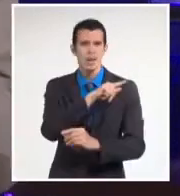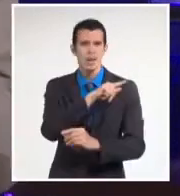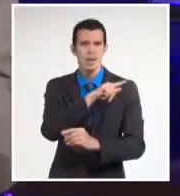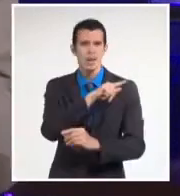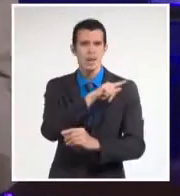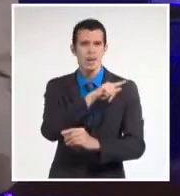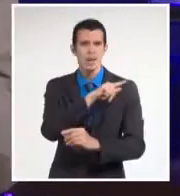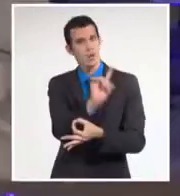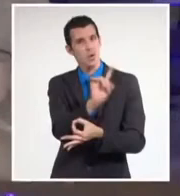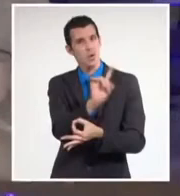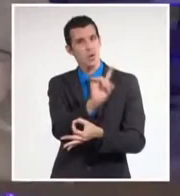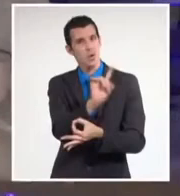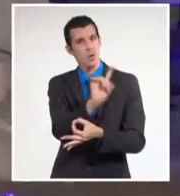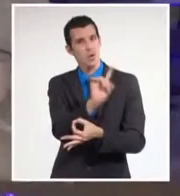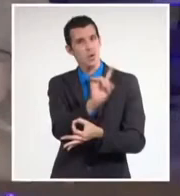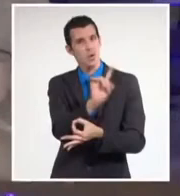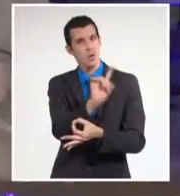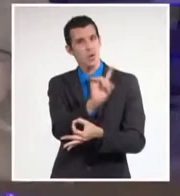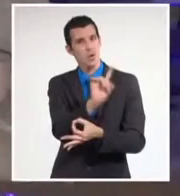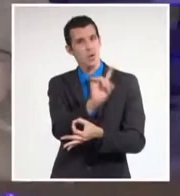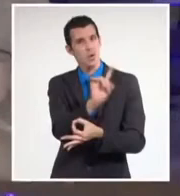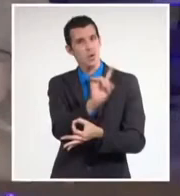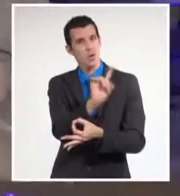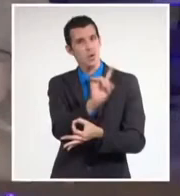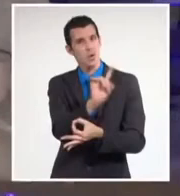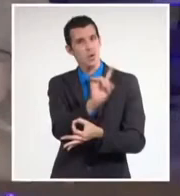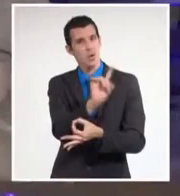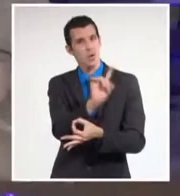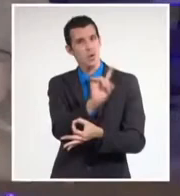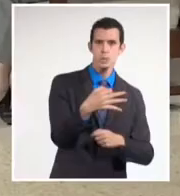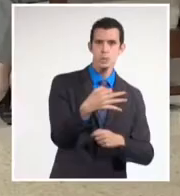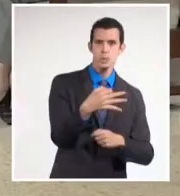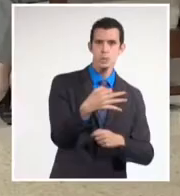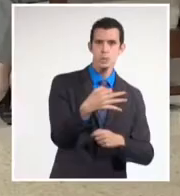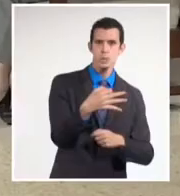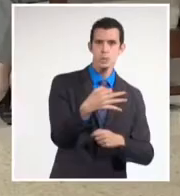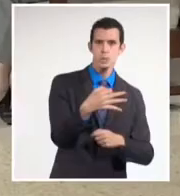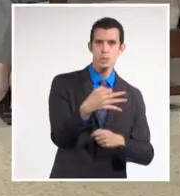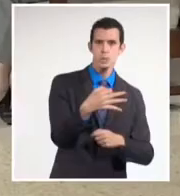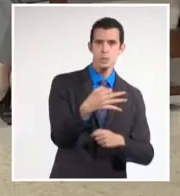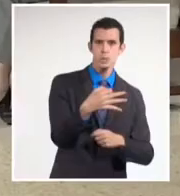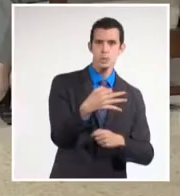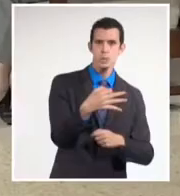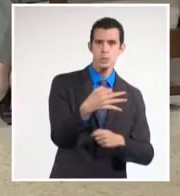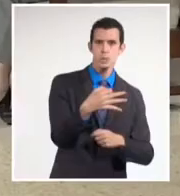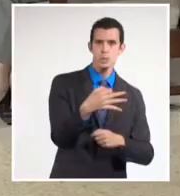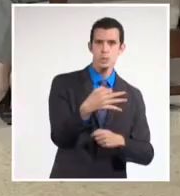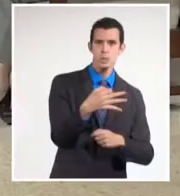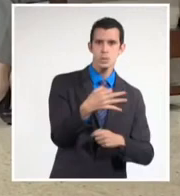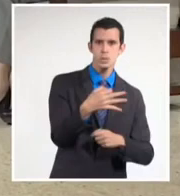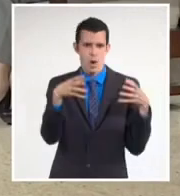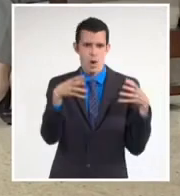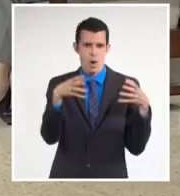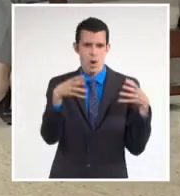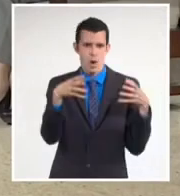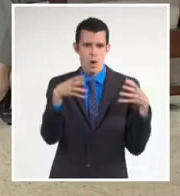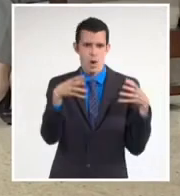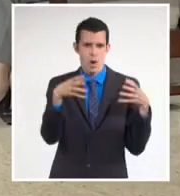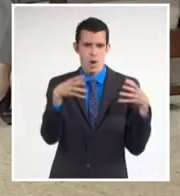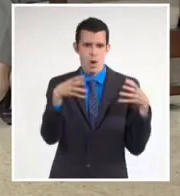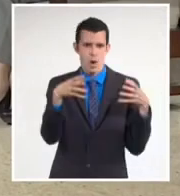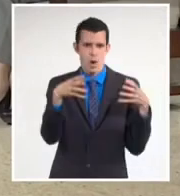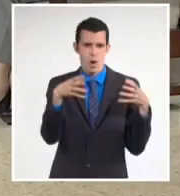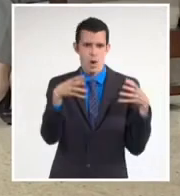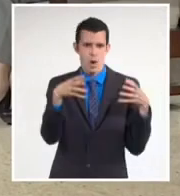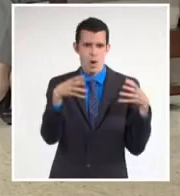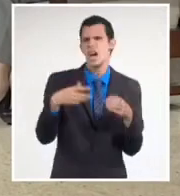en los municipios, ideas esenciales que se han estado viendo en los recorridos del Consejo de Ministros, también de la máxima